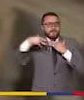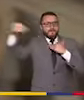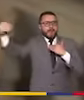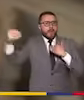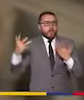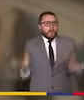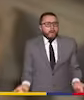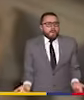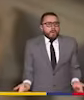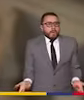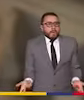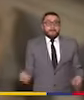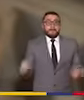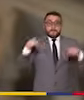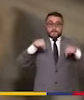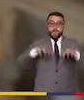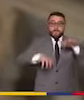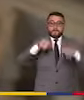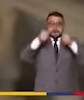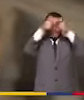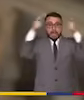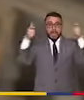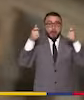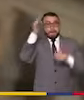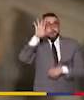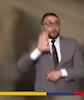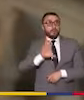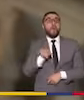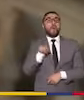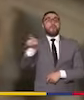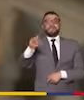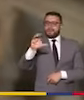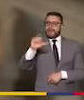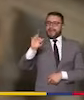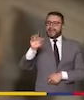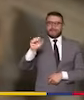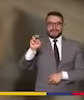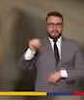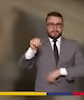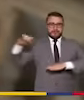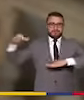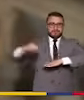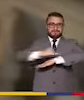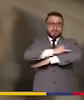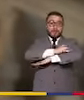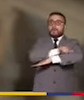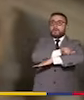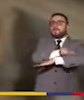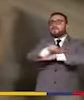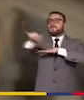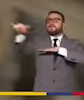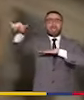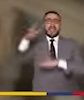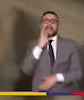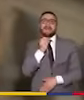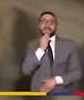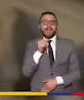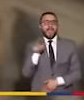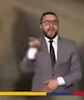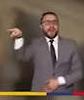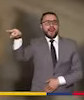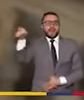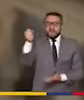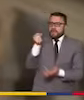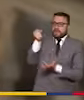estatales, Catán quizás, de la Dipol, hacia Israel para comprar un software